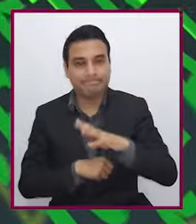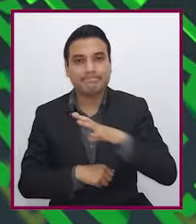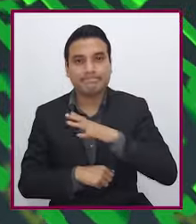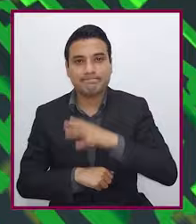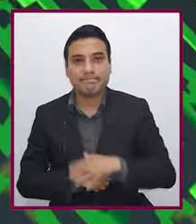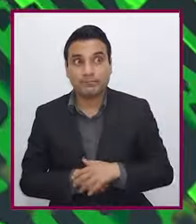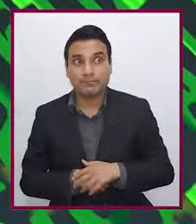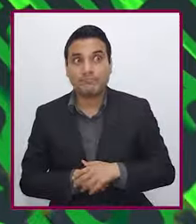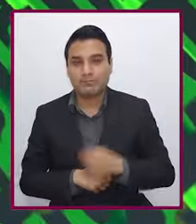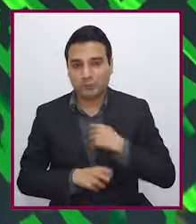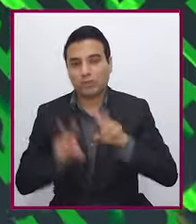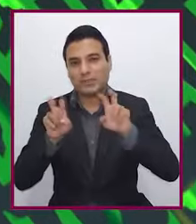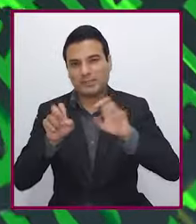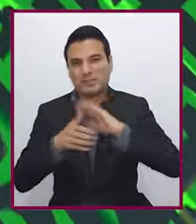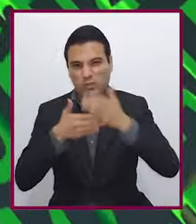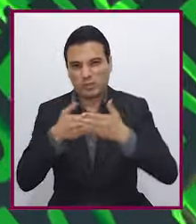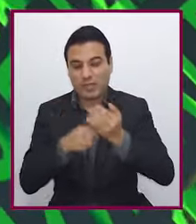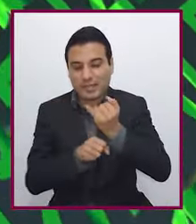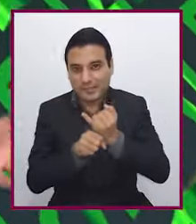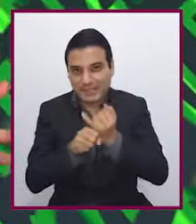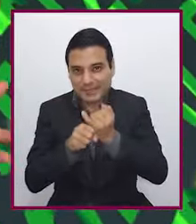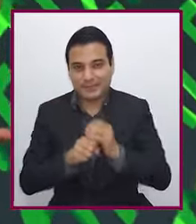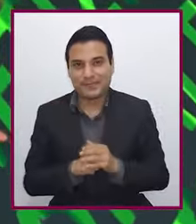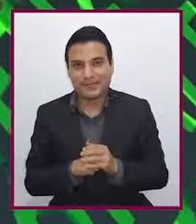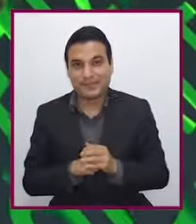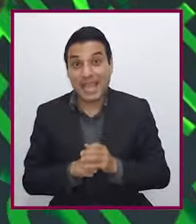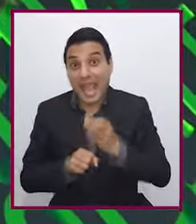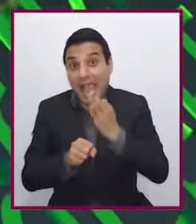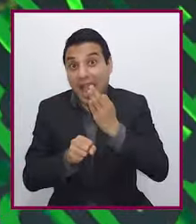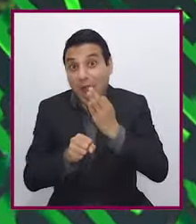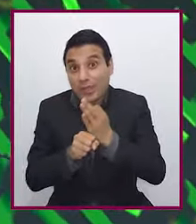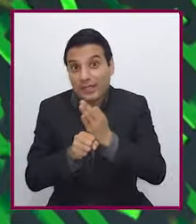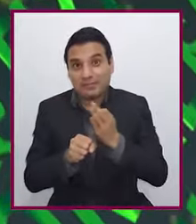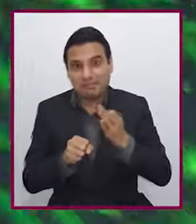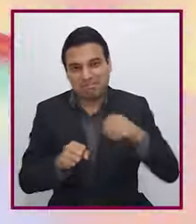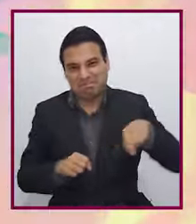Vaya que sí. Investigaré sobre el tema, pero por el momento, ¿por